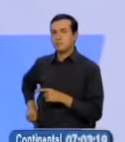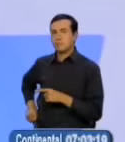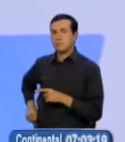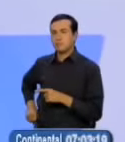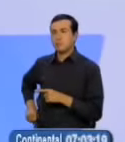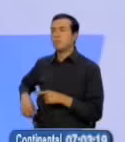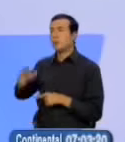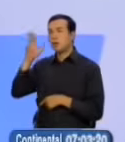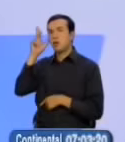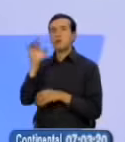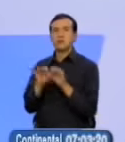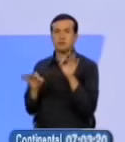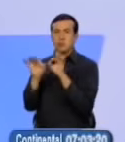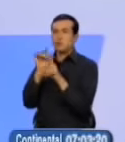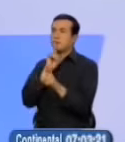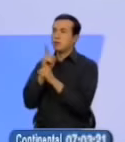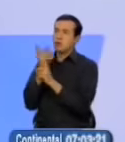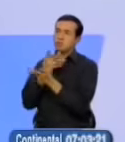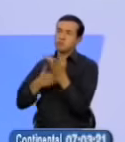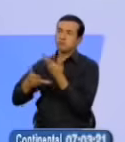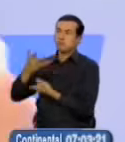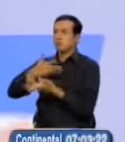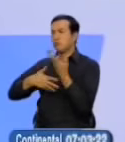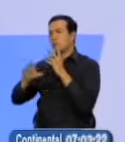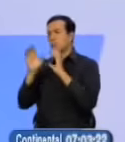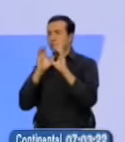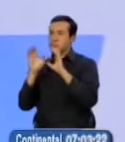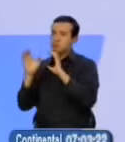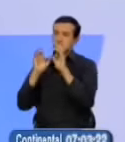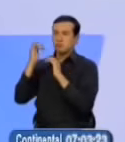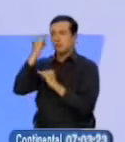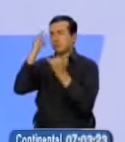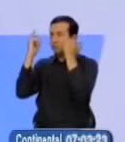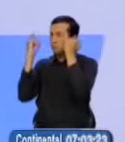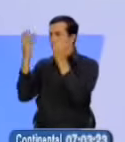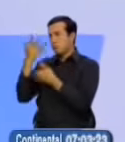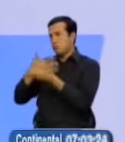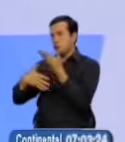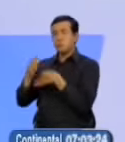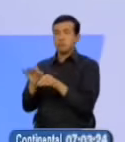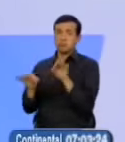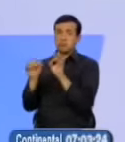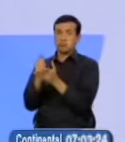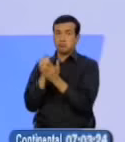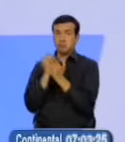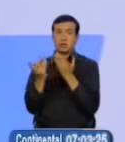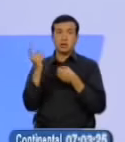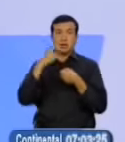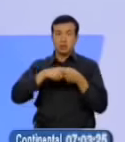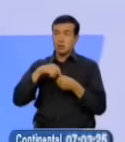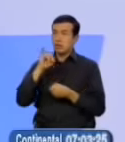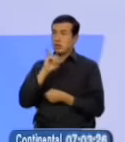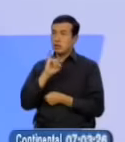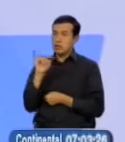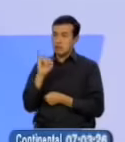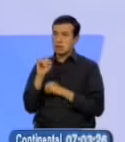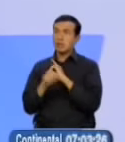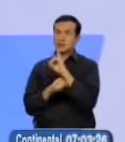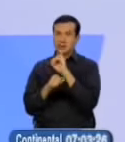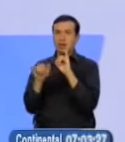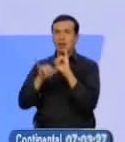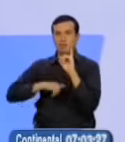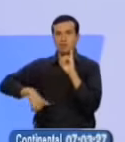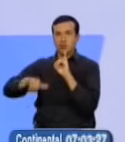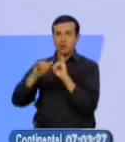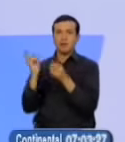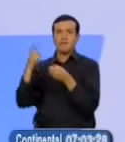que es importante rescatar los espacios en donde se puede charlar e intercambiar ideas, que es lo que nos hace bien. Estoy afiliada a la Izquierda Democrática. La